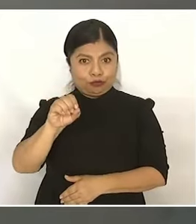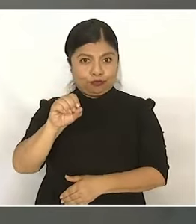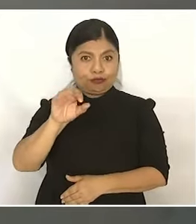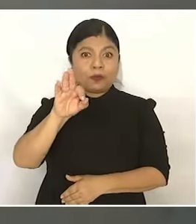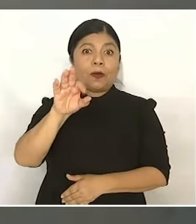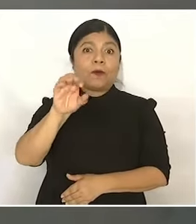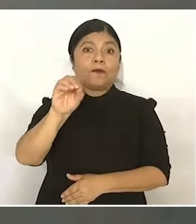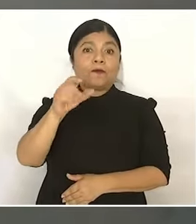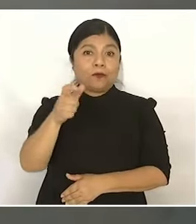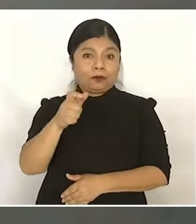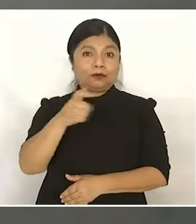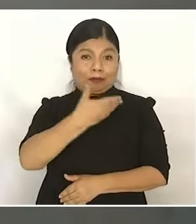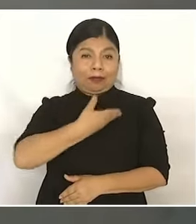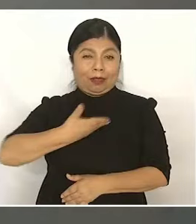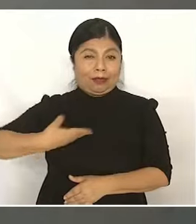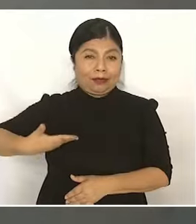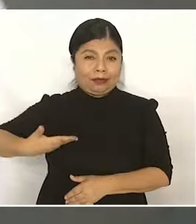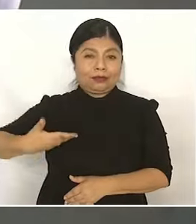peso,